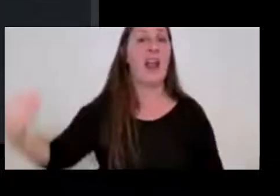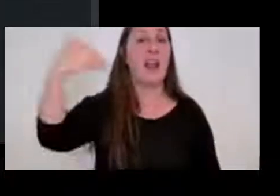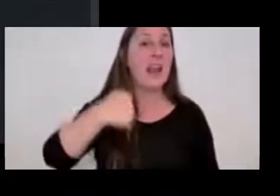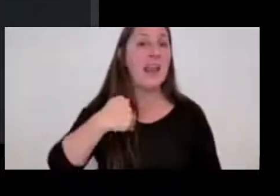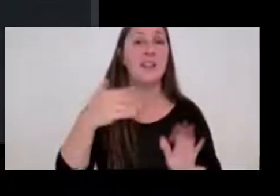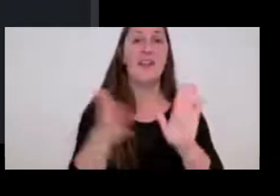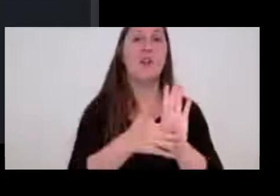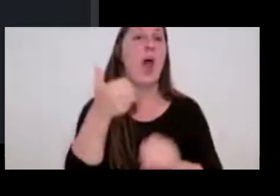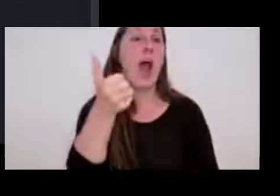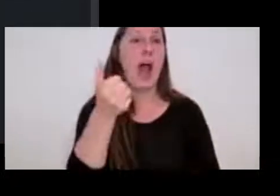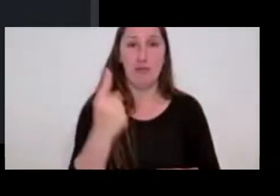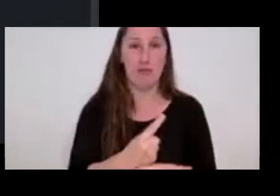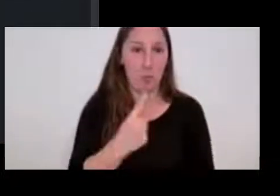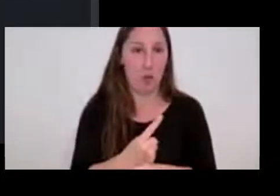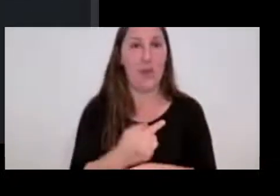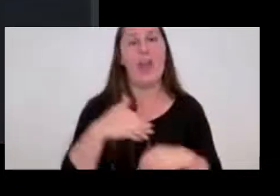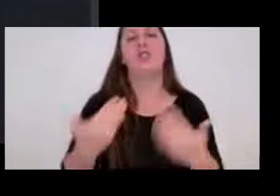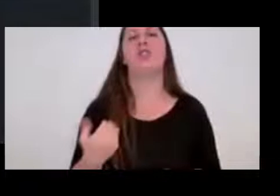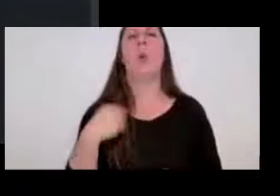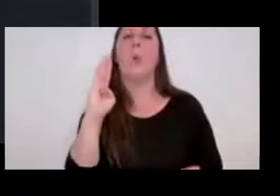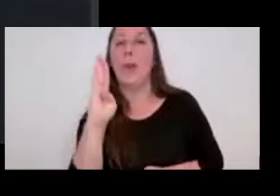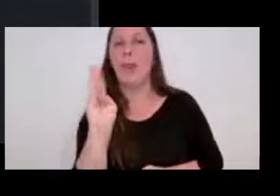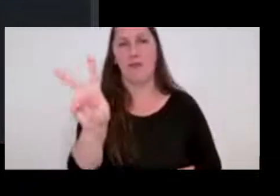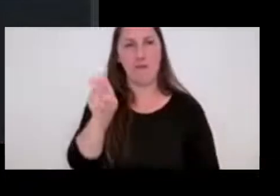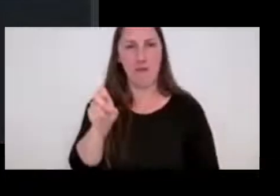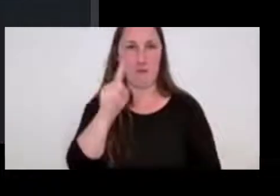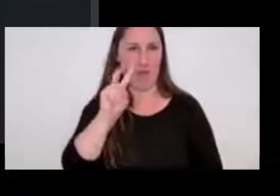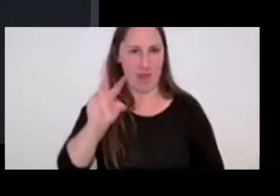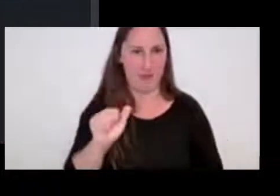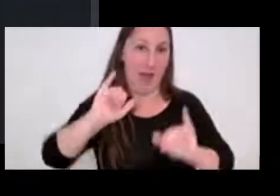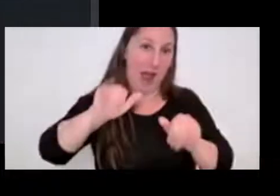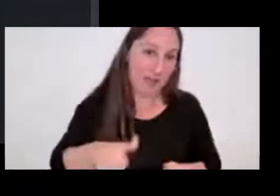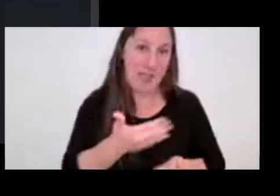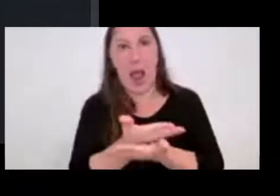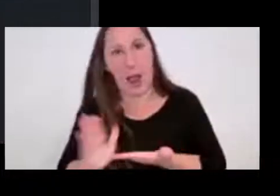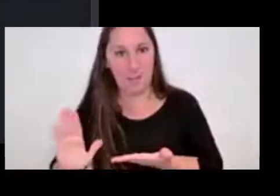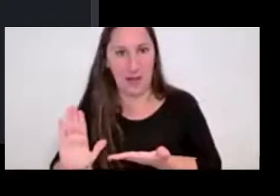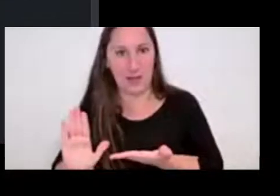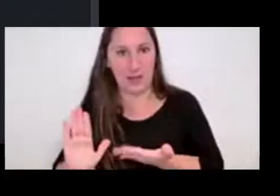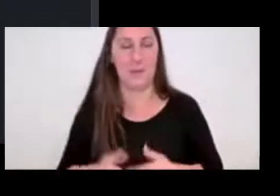A si yo no tengo que hacer una B con percepción de IVA, digamos, ¿no? Aparte, ¿no? Como un no categorizado.